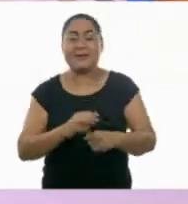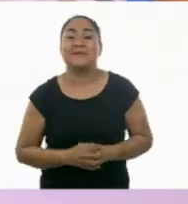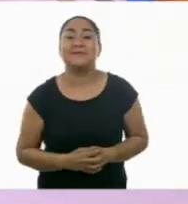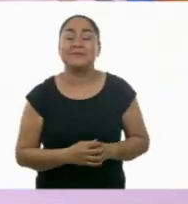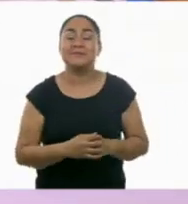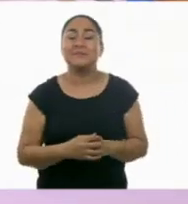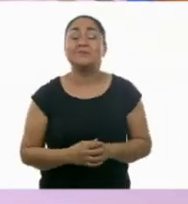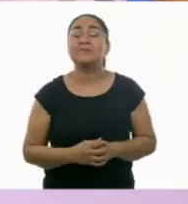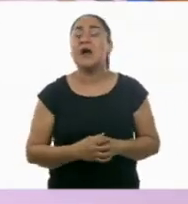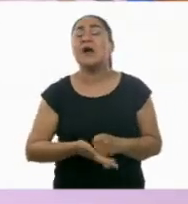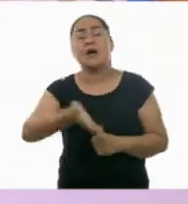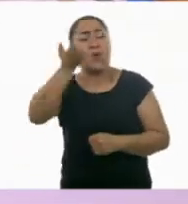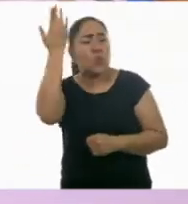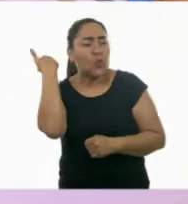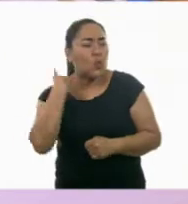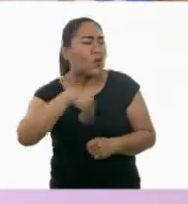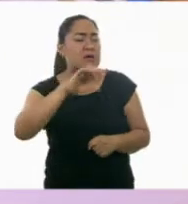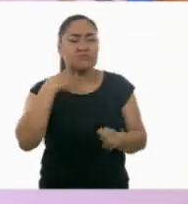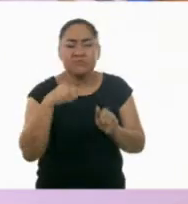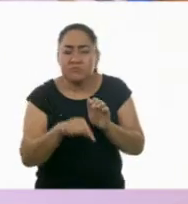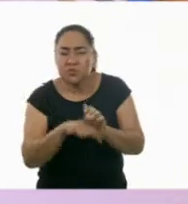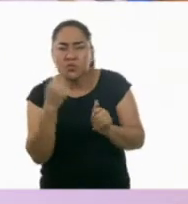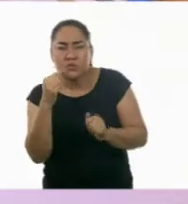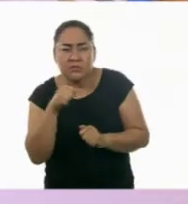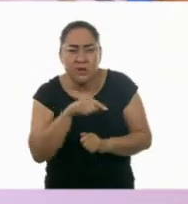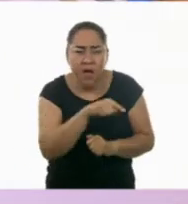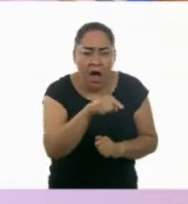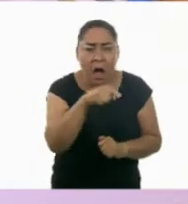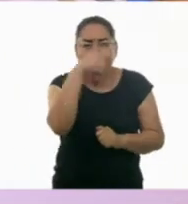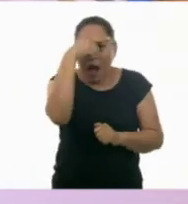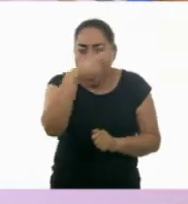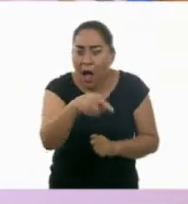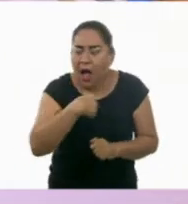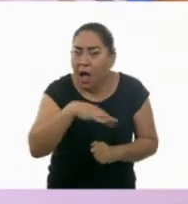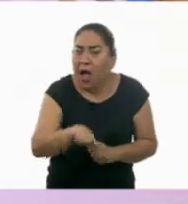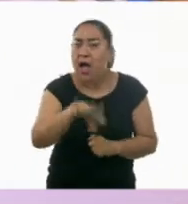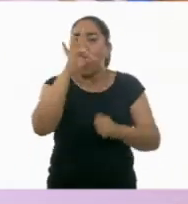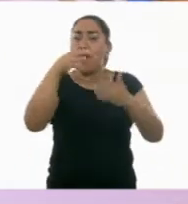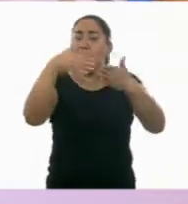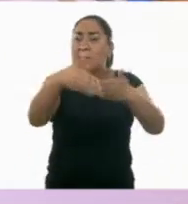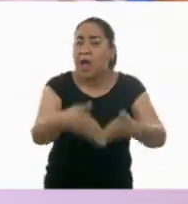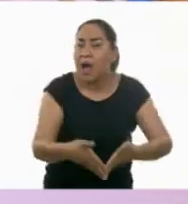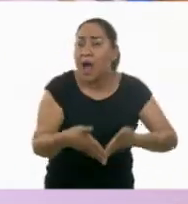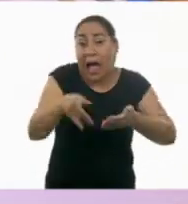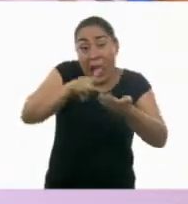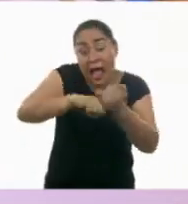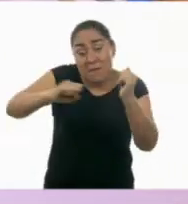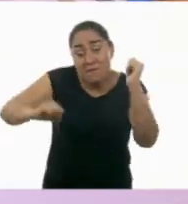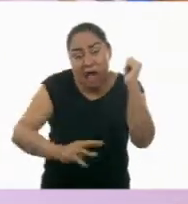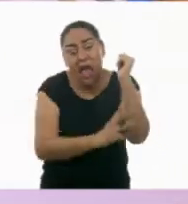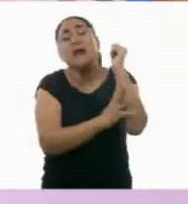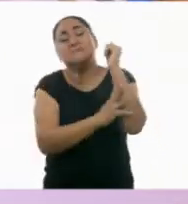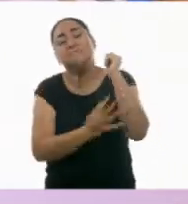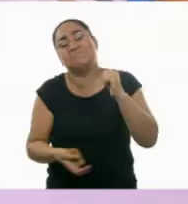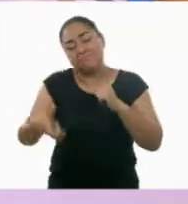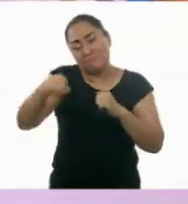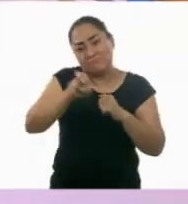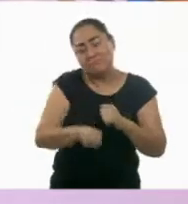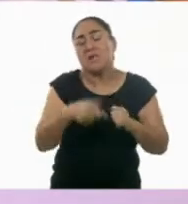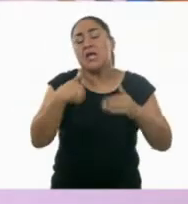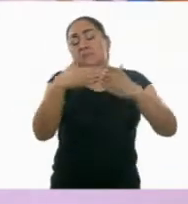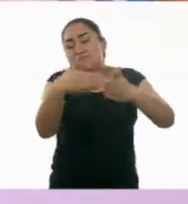Una vez me encontré una barca en la playa y me fui